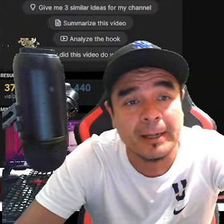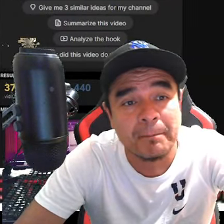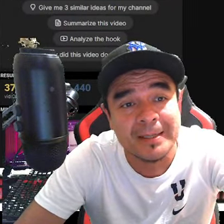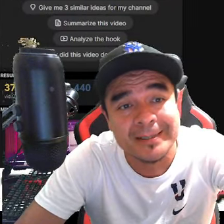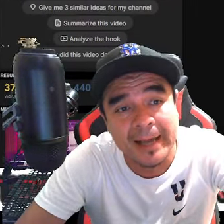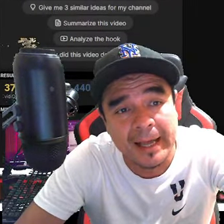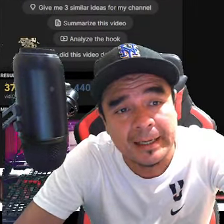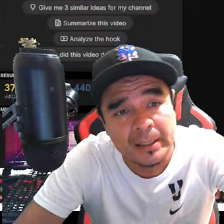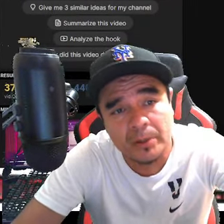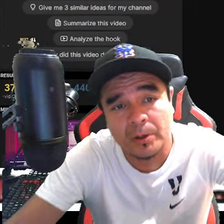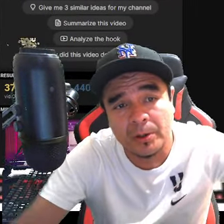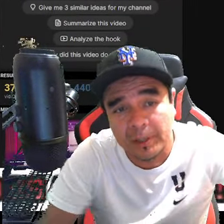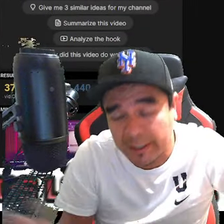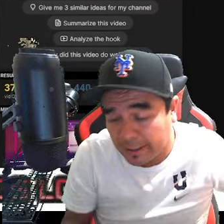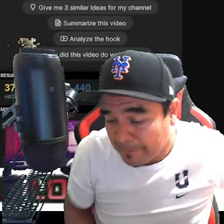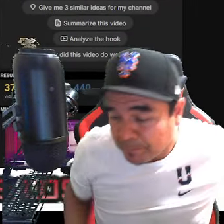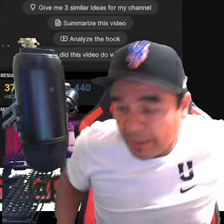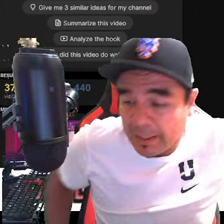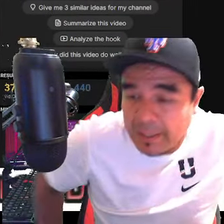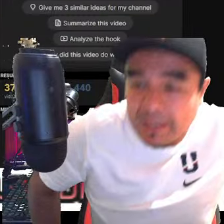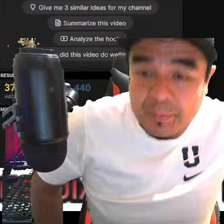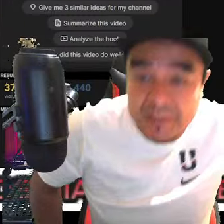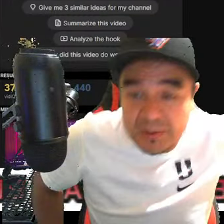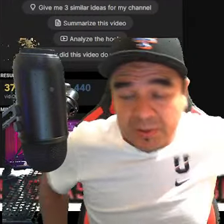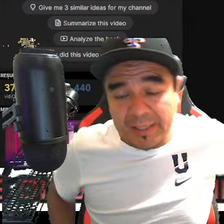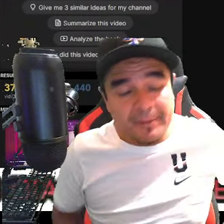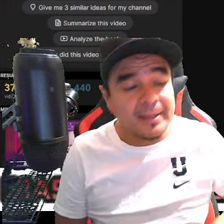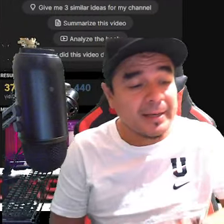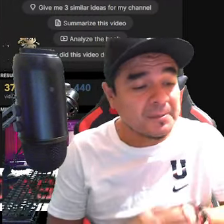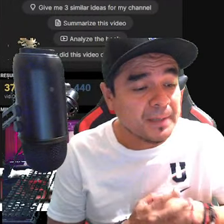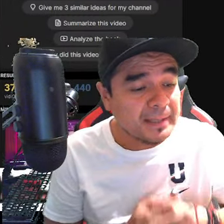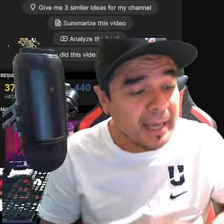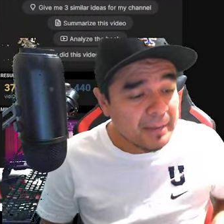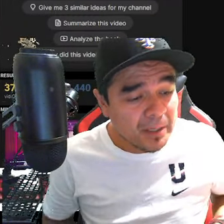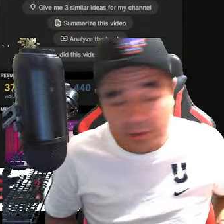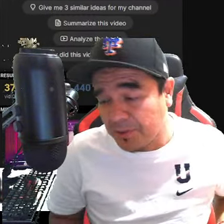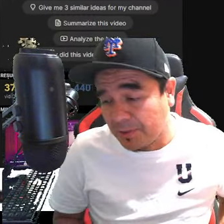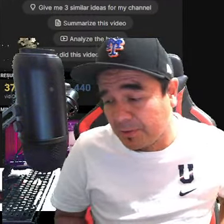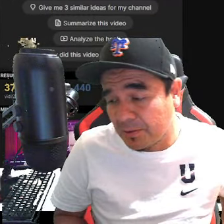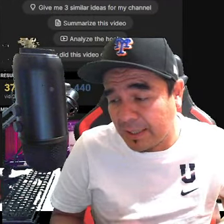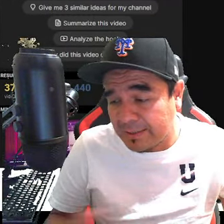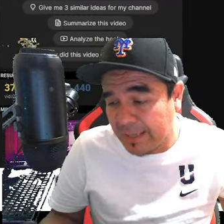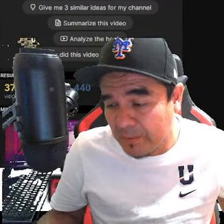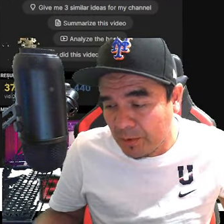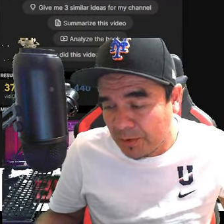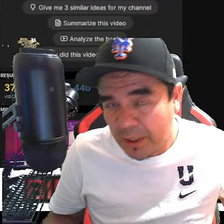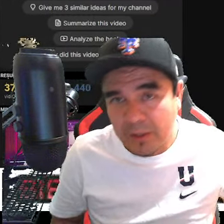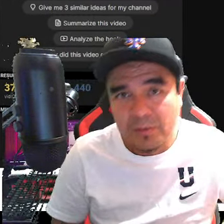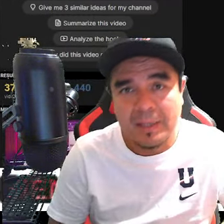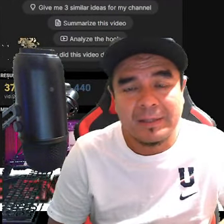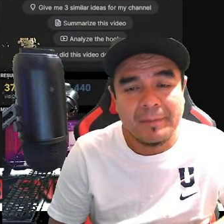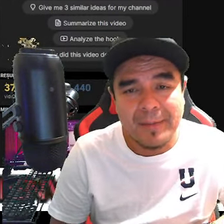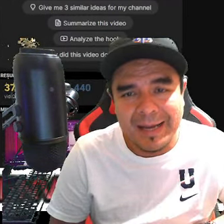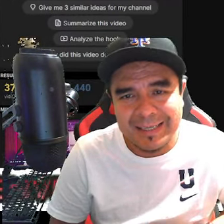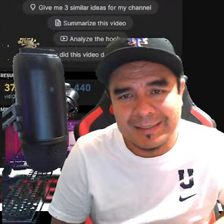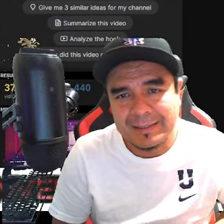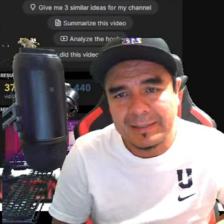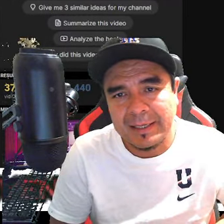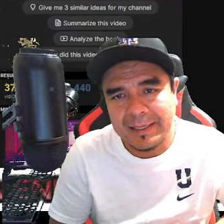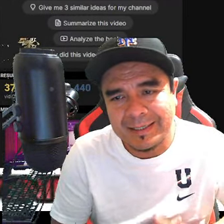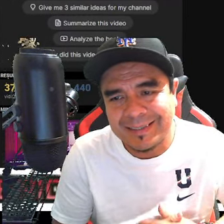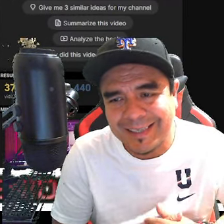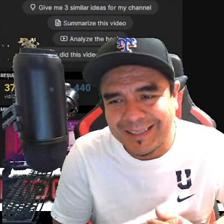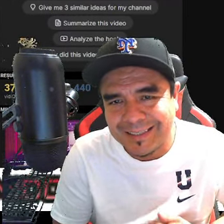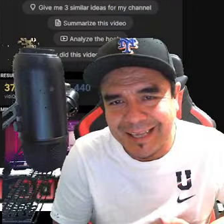sobre el pensar. Y yo creo que pues eso se debe de respetar, amigos. Nos cansamos durante más